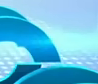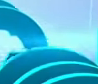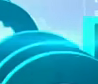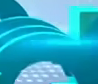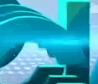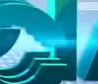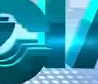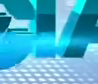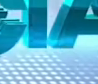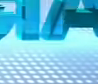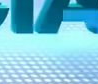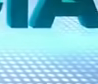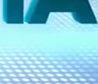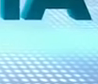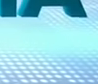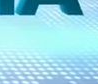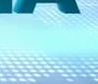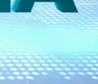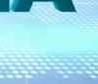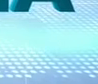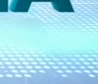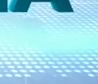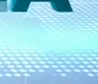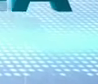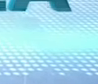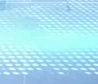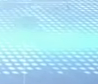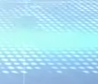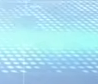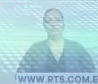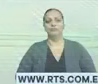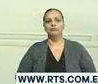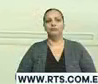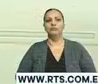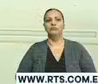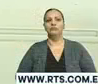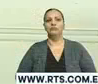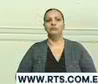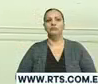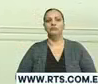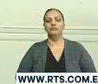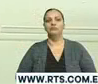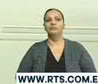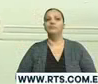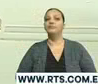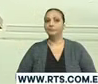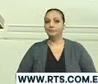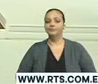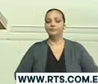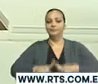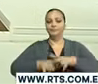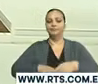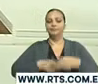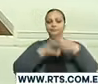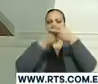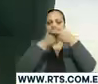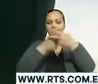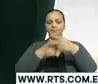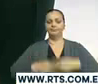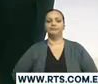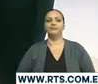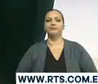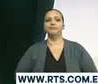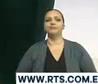Y Y así empezamos esta jornada informativa